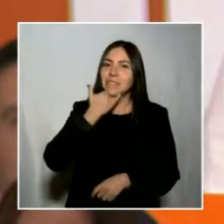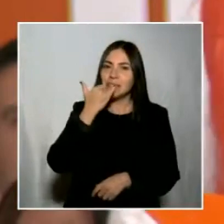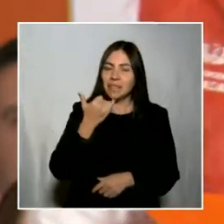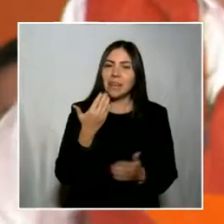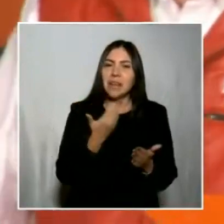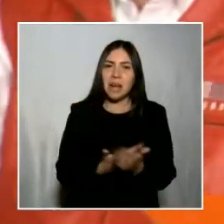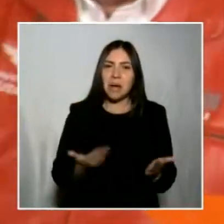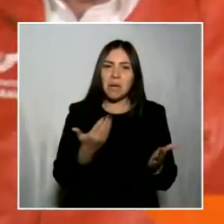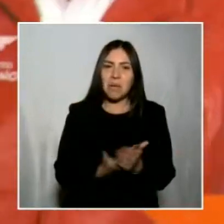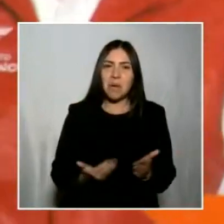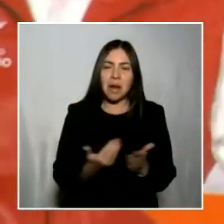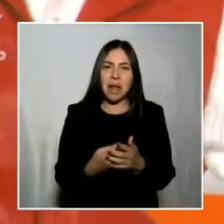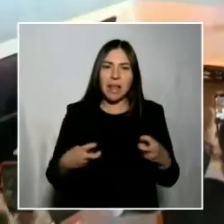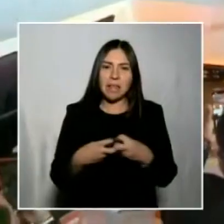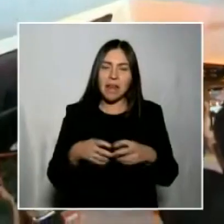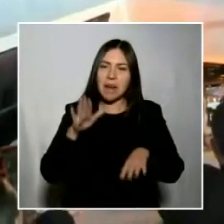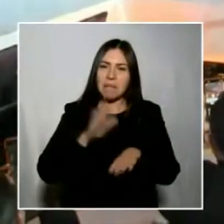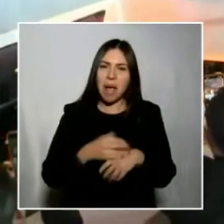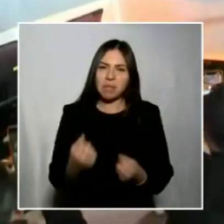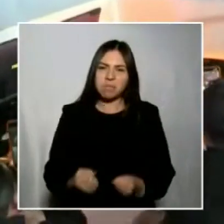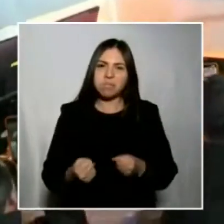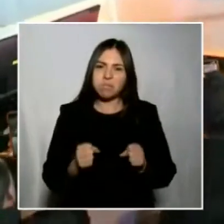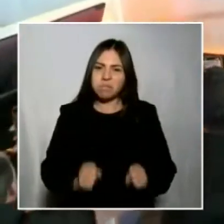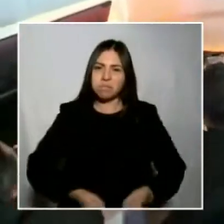cps noticias Carolina